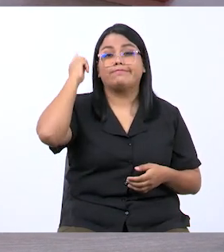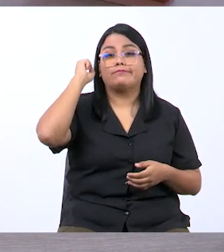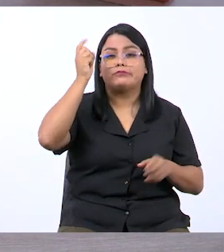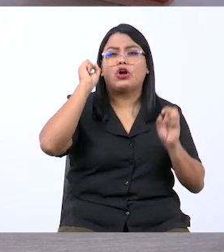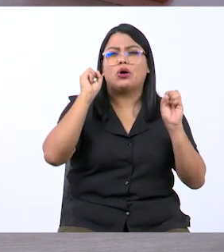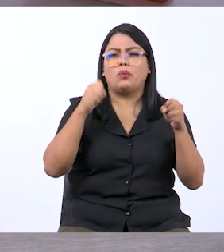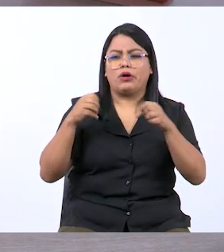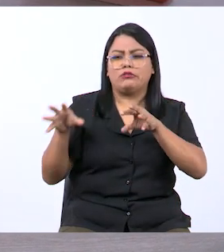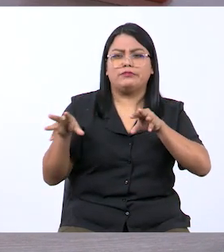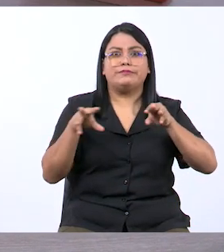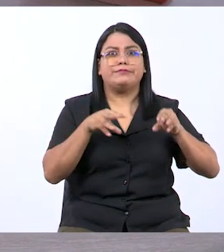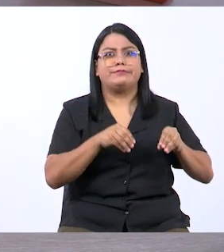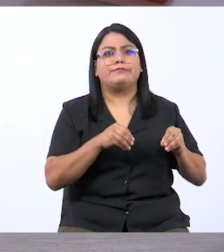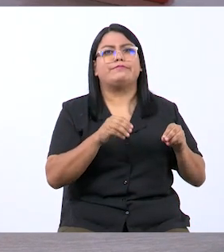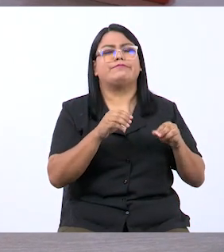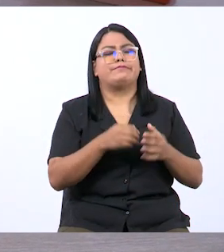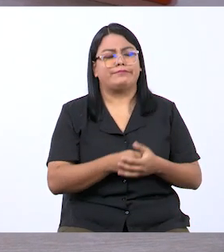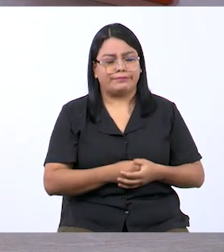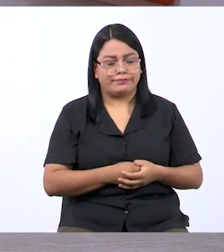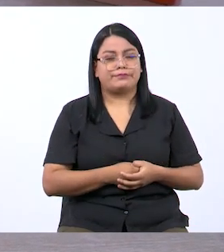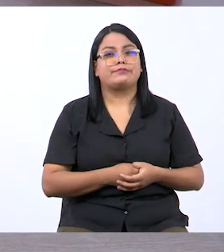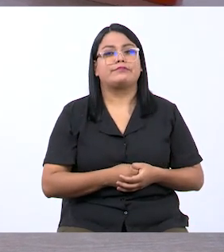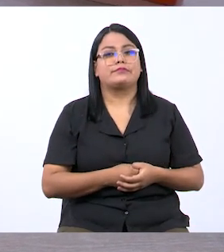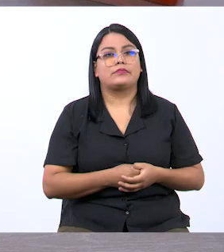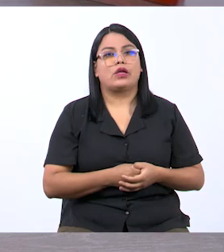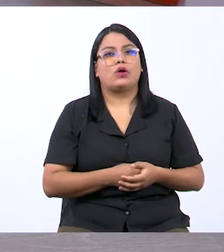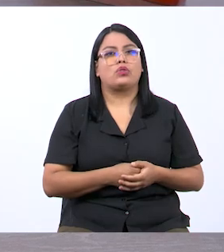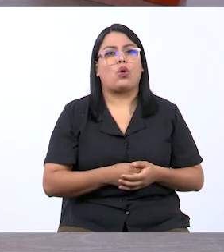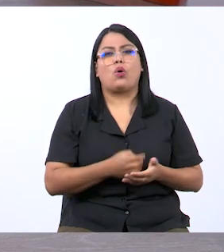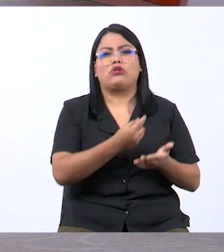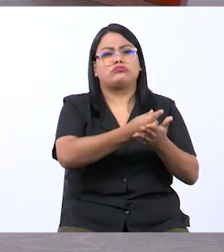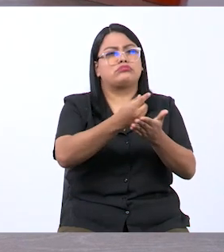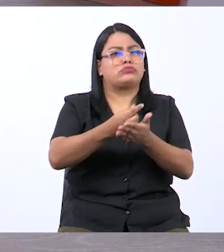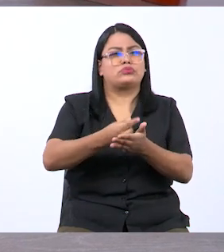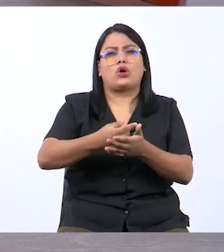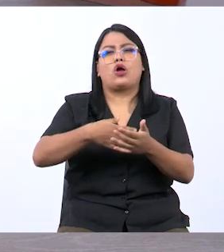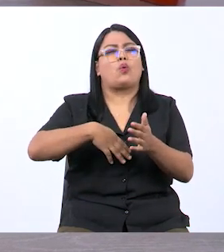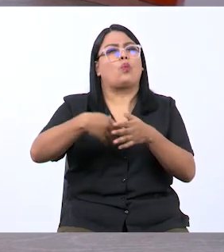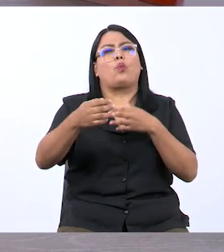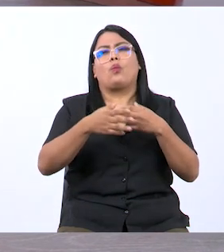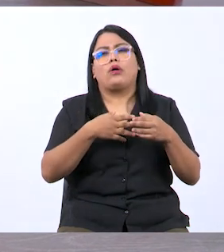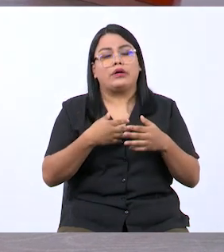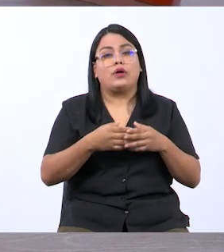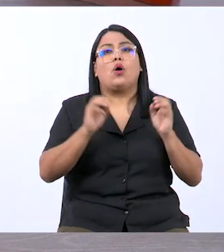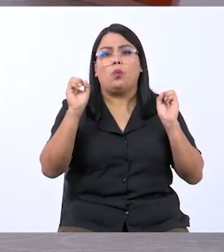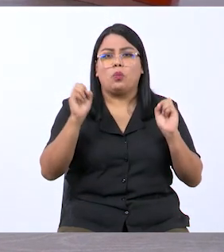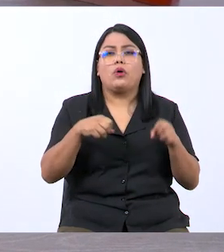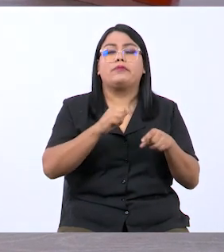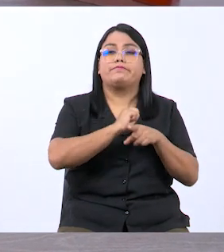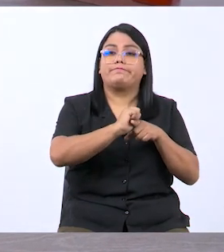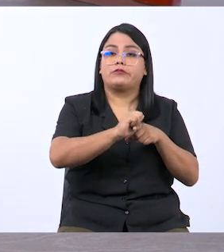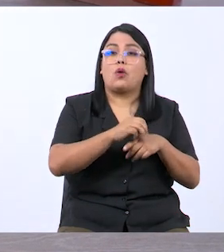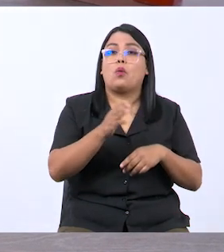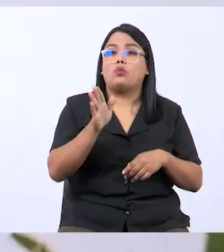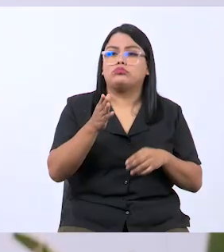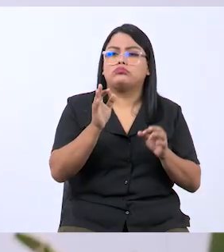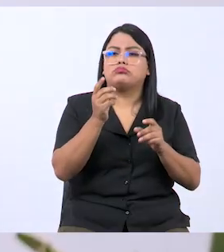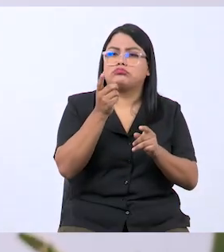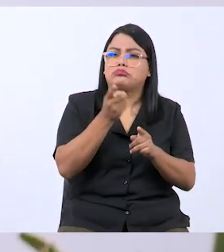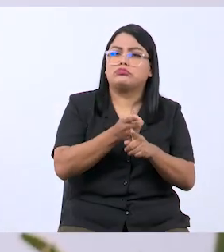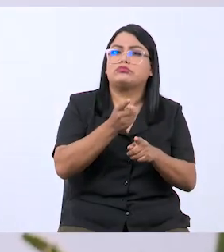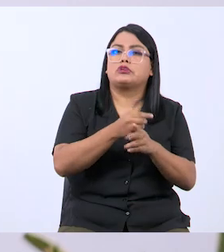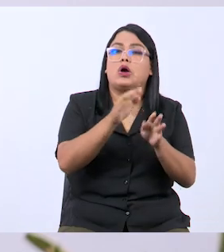y las docentes que impartimos la asignatura de lenguaje en todos los niveles educativos podamos poner en práctica, haciendo